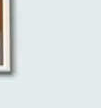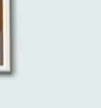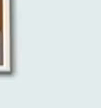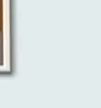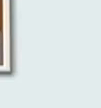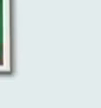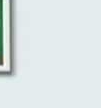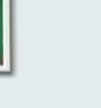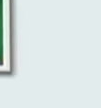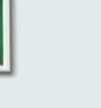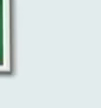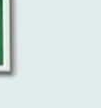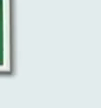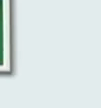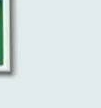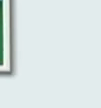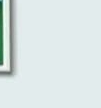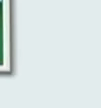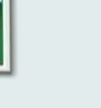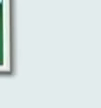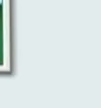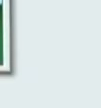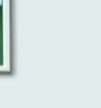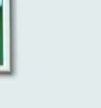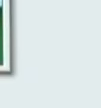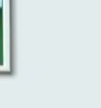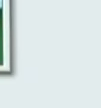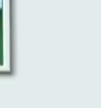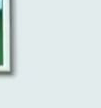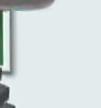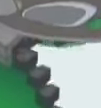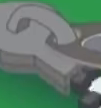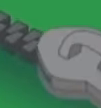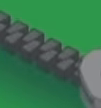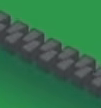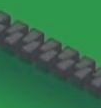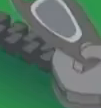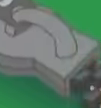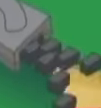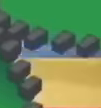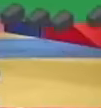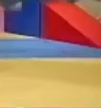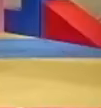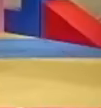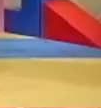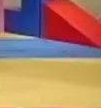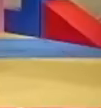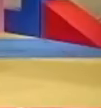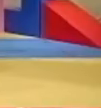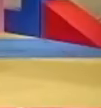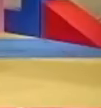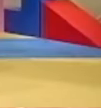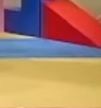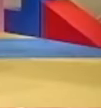ayuda honestamente y no lo haces, te estás perjudicando a ti mismo. ¡Así mismo!